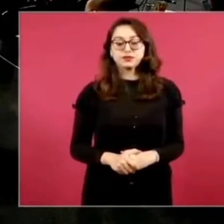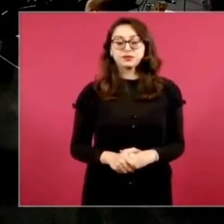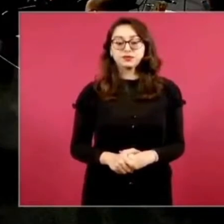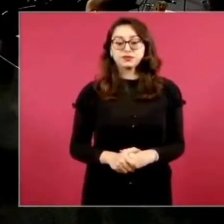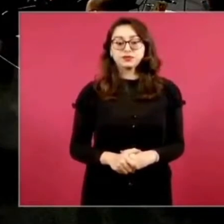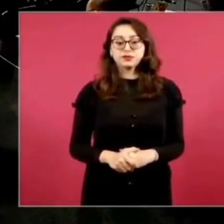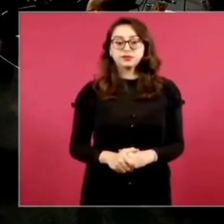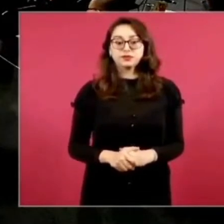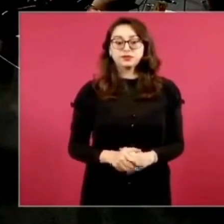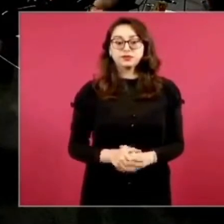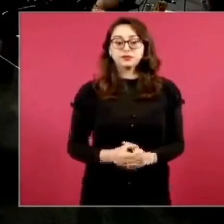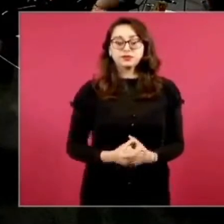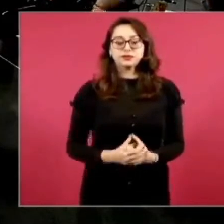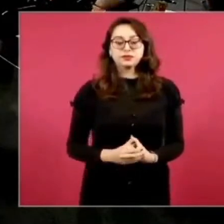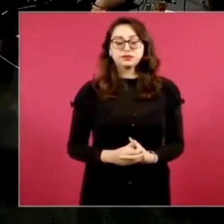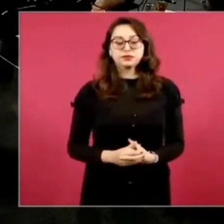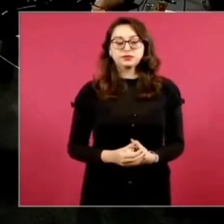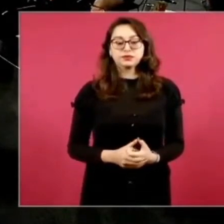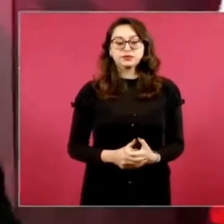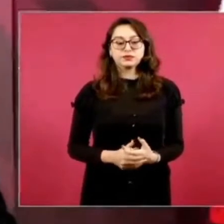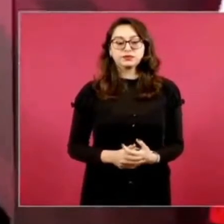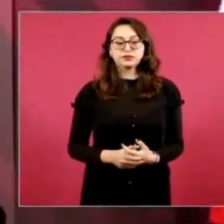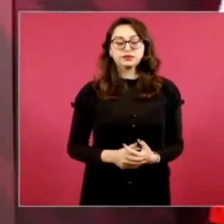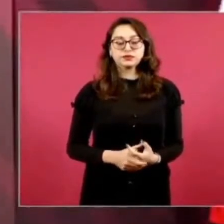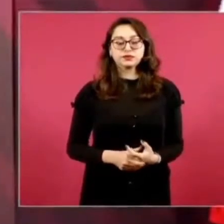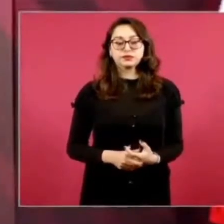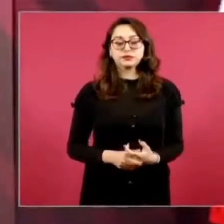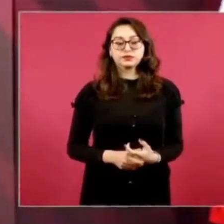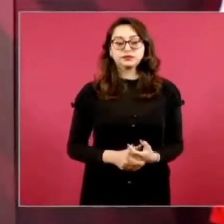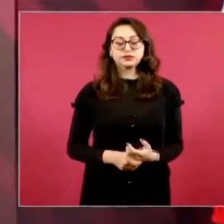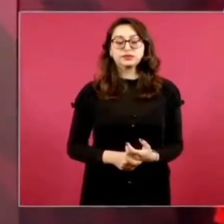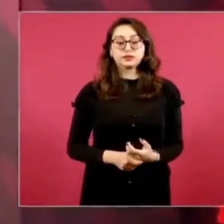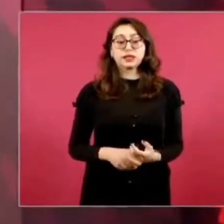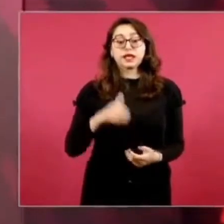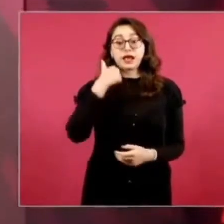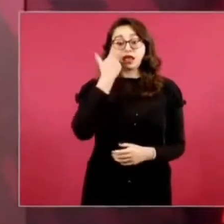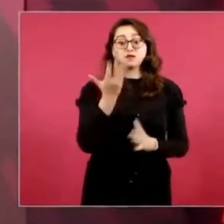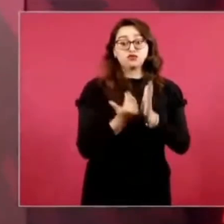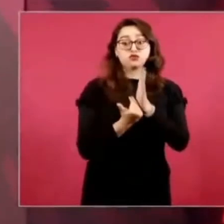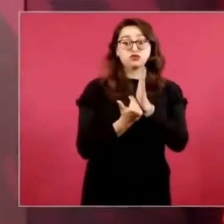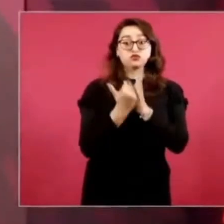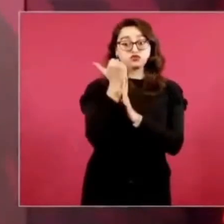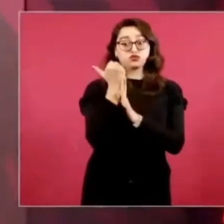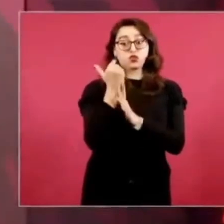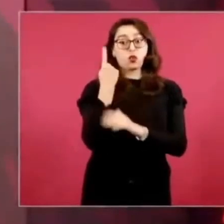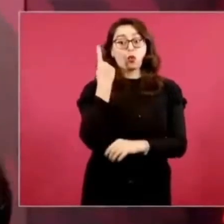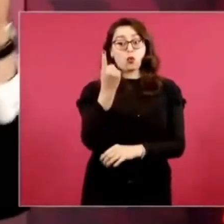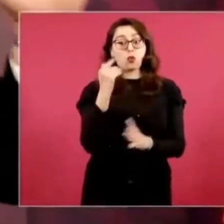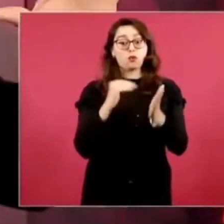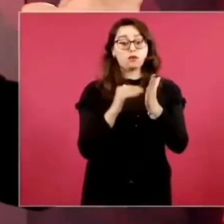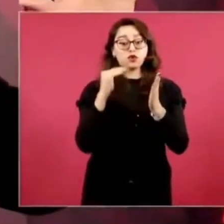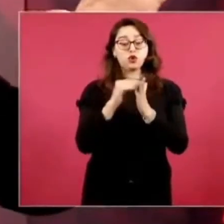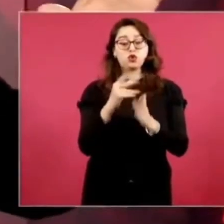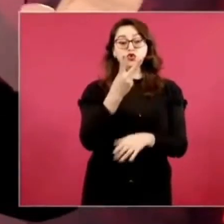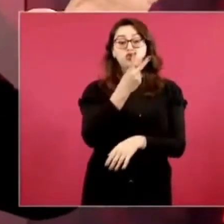Estamos buscando elevarlo a 1.200.000, la producción